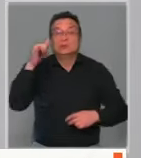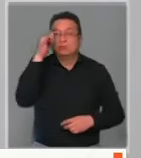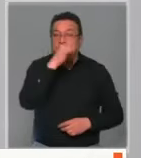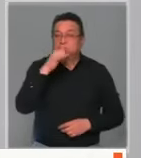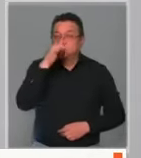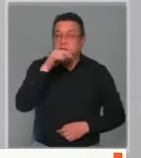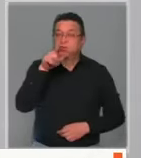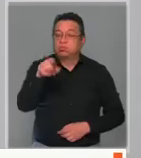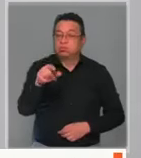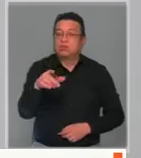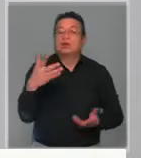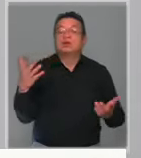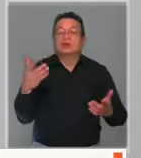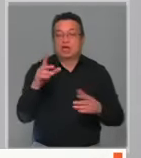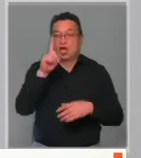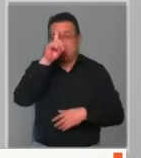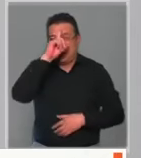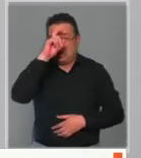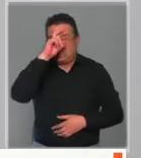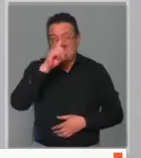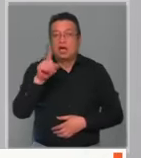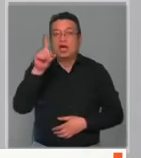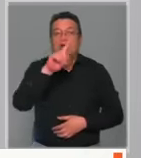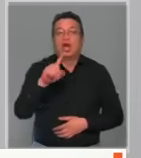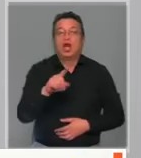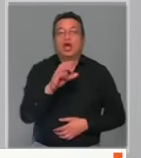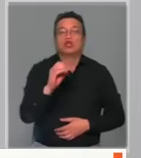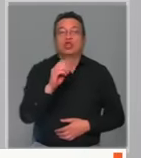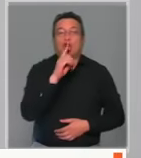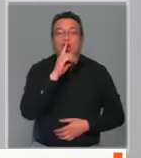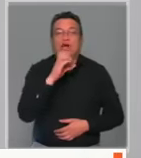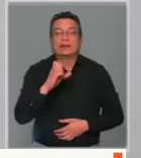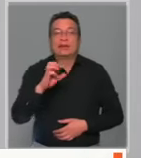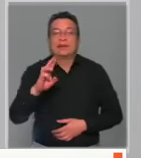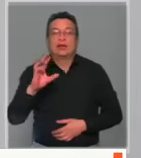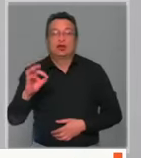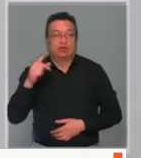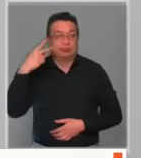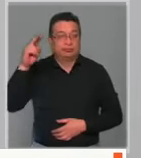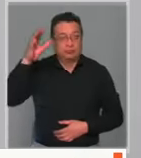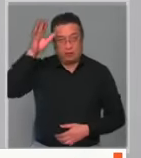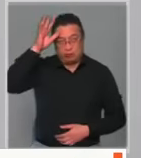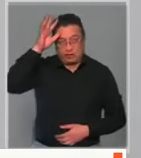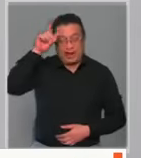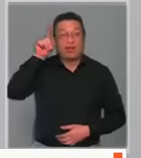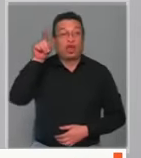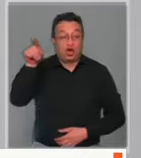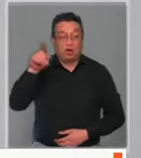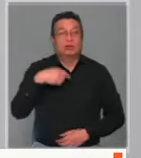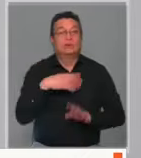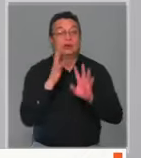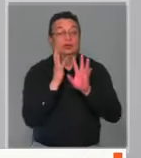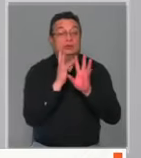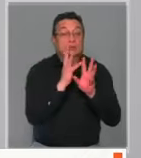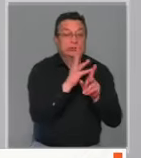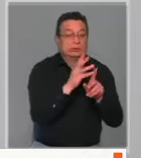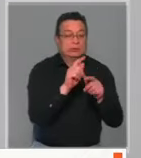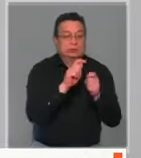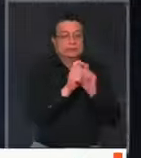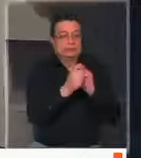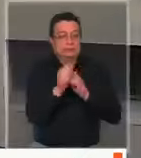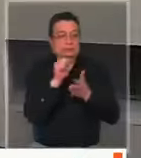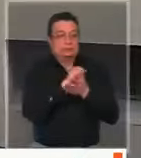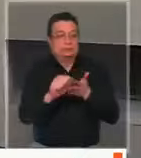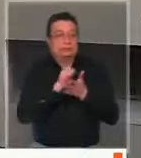irregularidades registradas en el Hospital Sotero del Río de Puente Alto en relación a las listas de espera de atención médica alteradas o